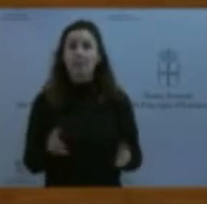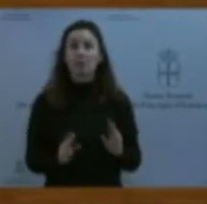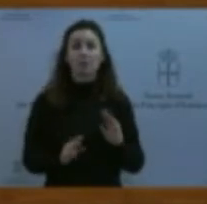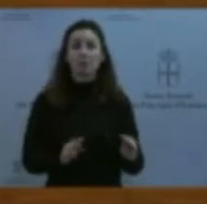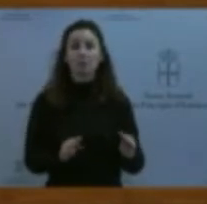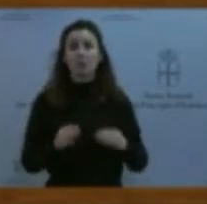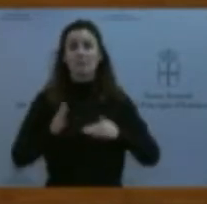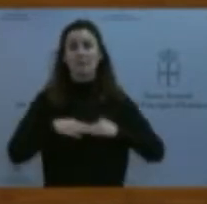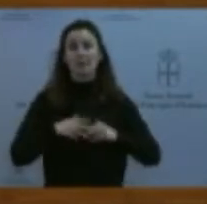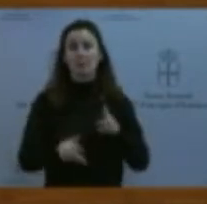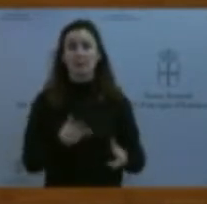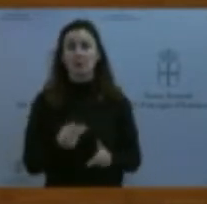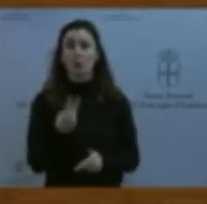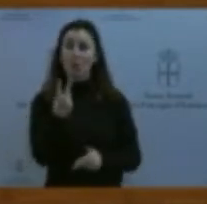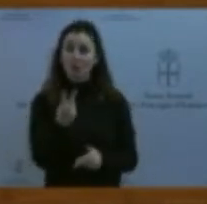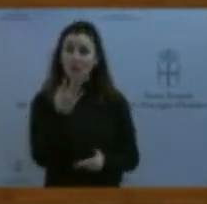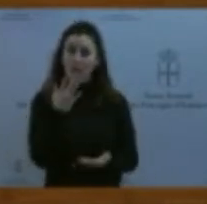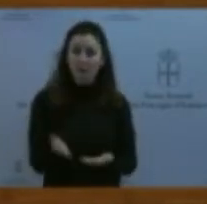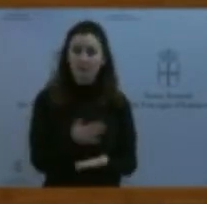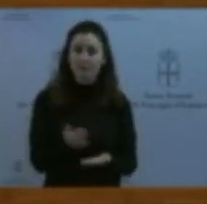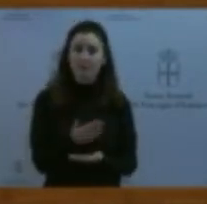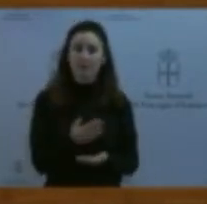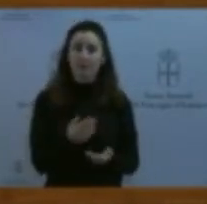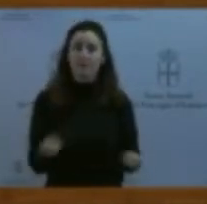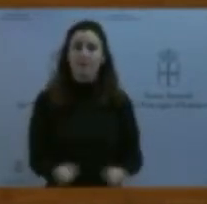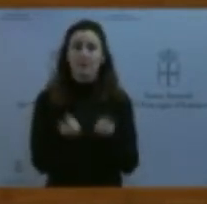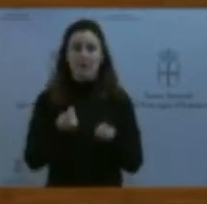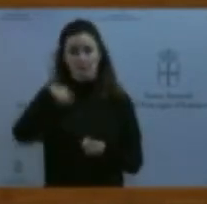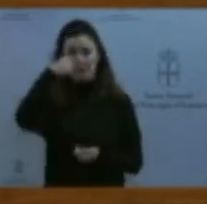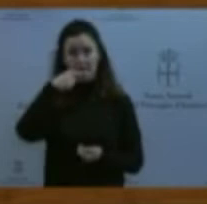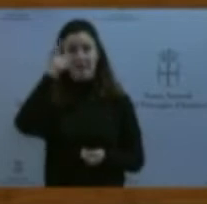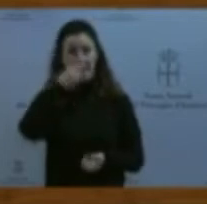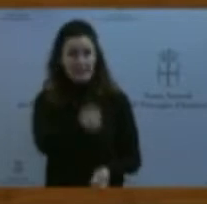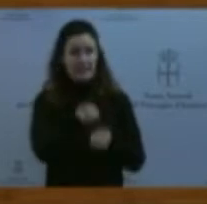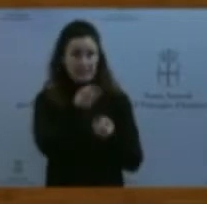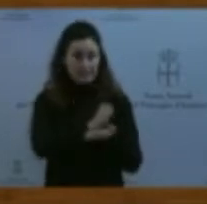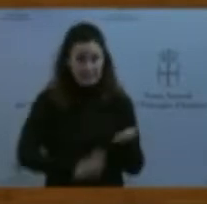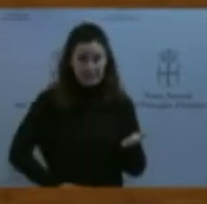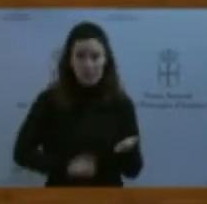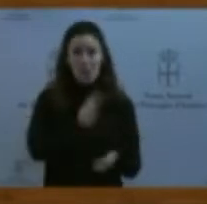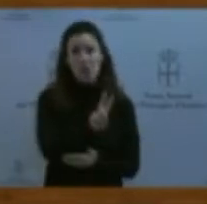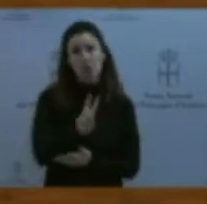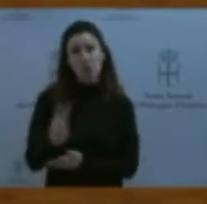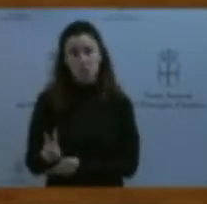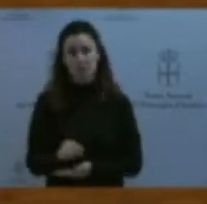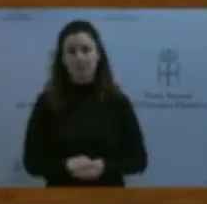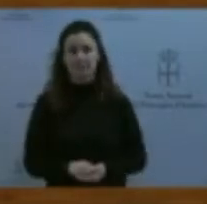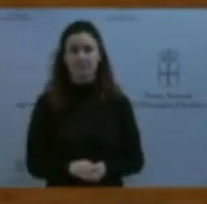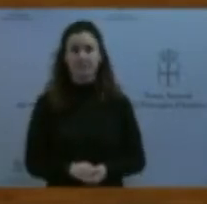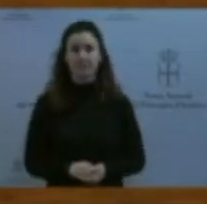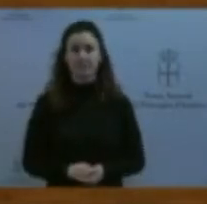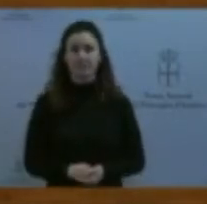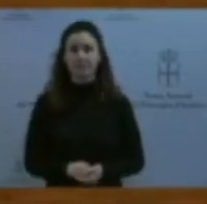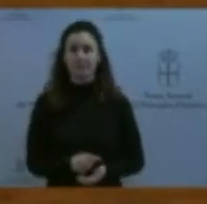doctor. En el caso de tesis, 2, 2 y 2, exigiendo adicionalmente, el caso del País